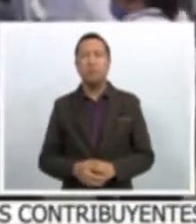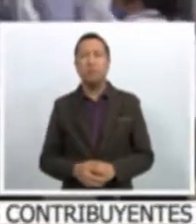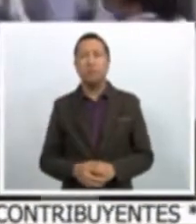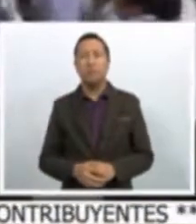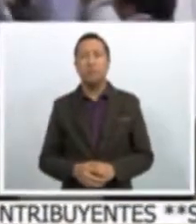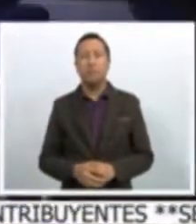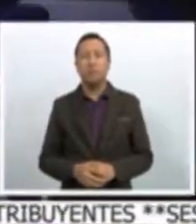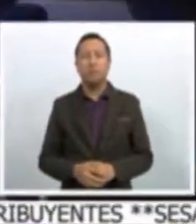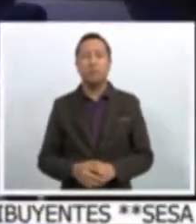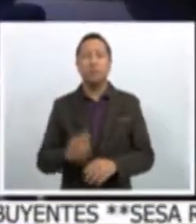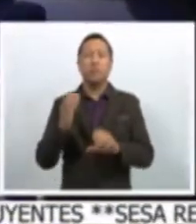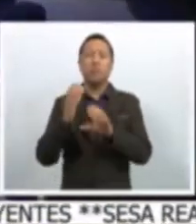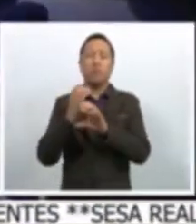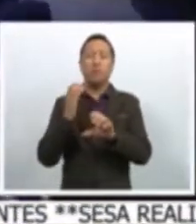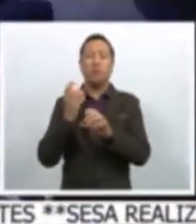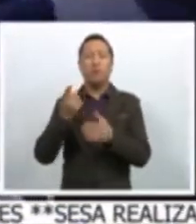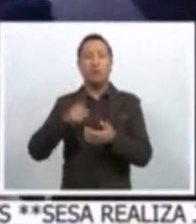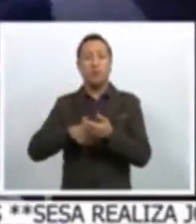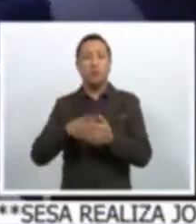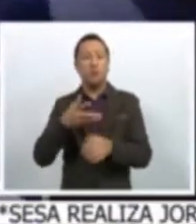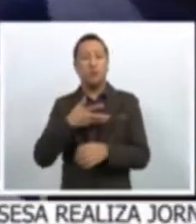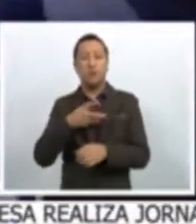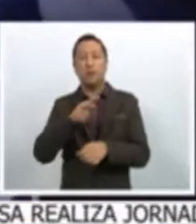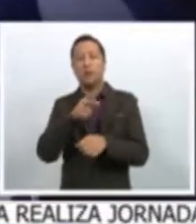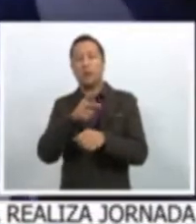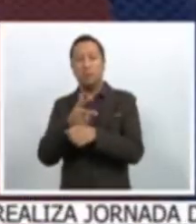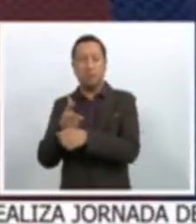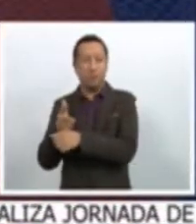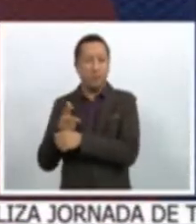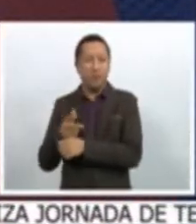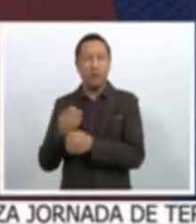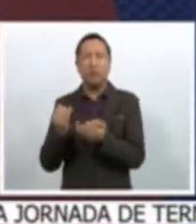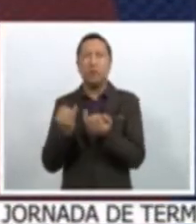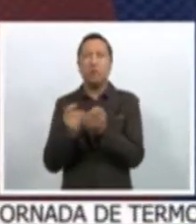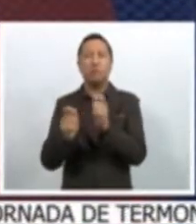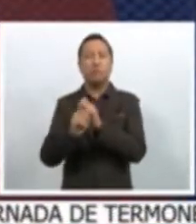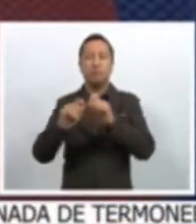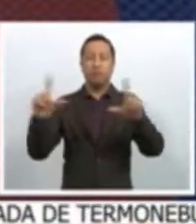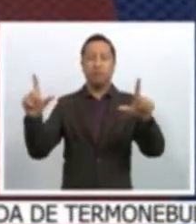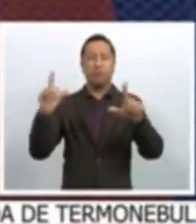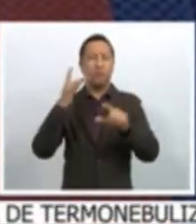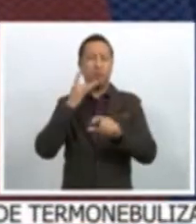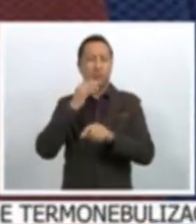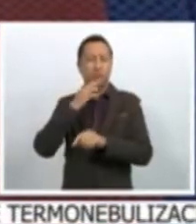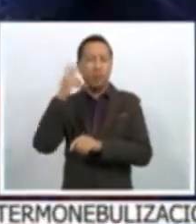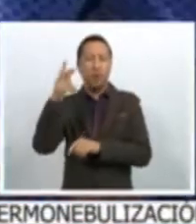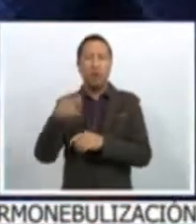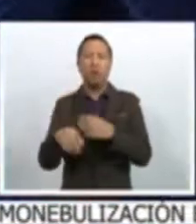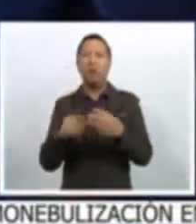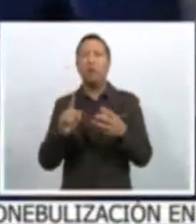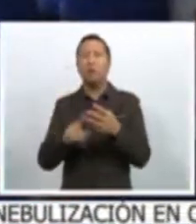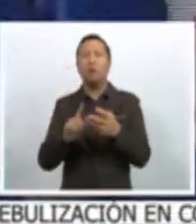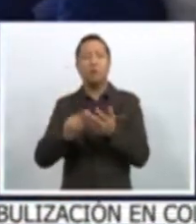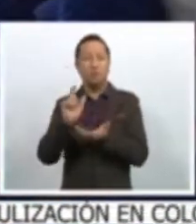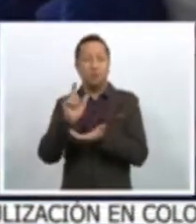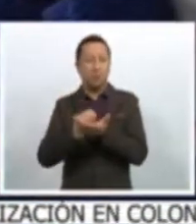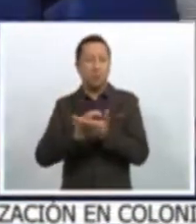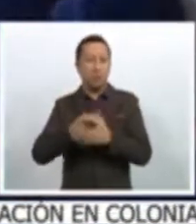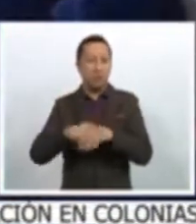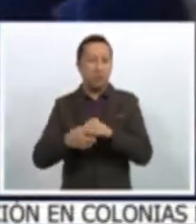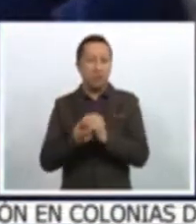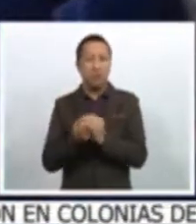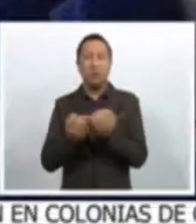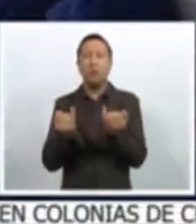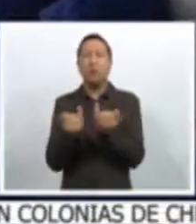unidades cuentan además con cámaras de vigilancia, pantallas Full HD, gel antibacterial para los usuarios que aborden. Además, se desinfectan